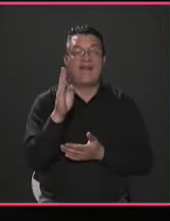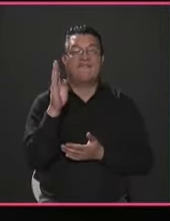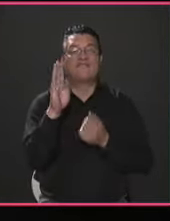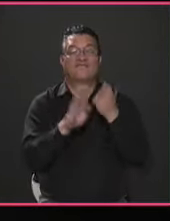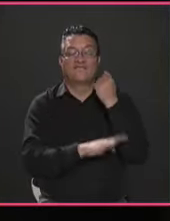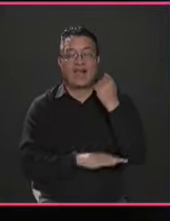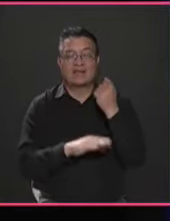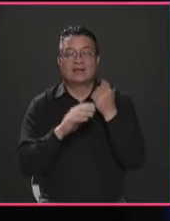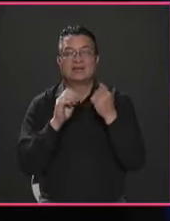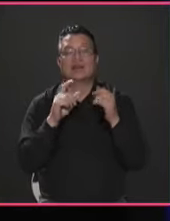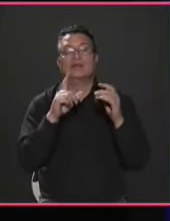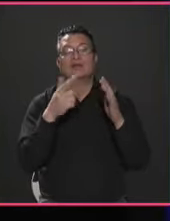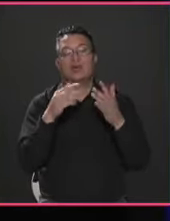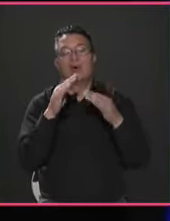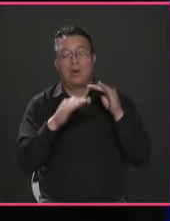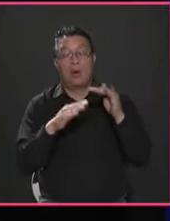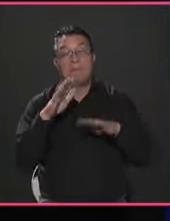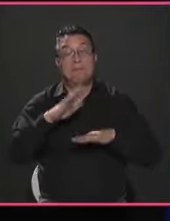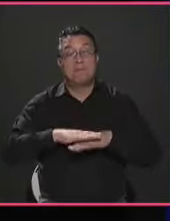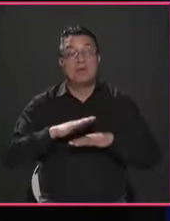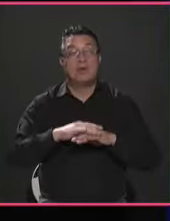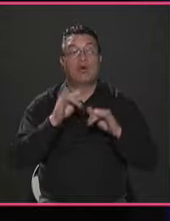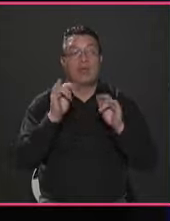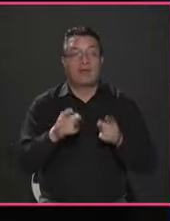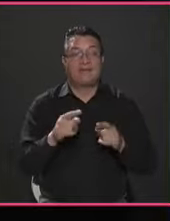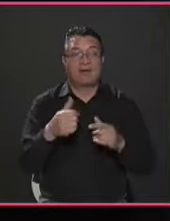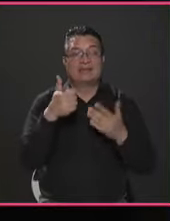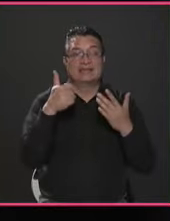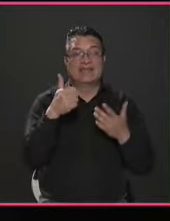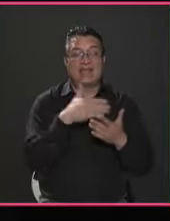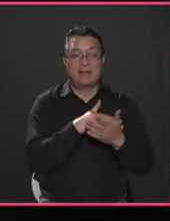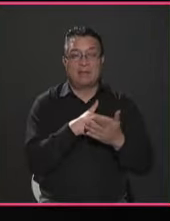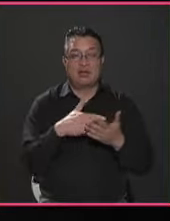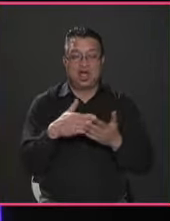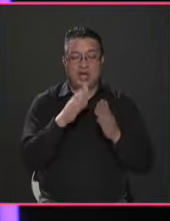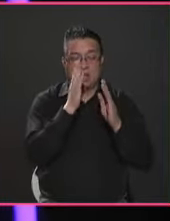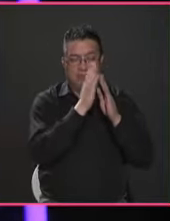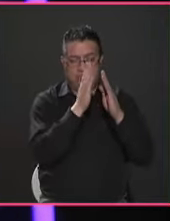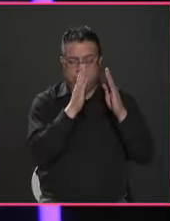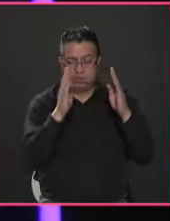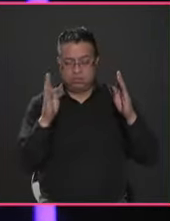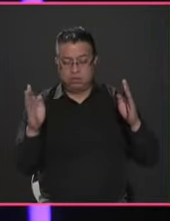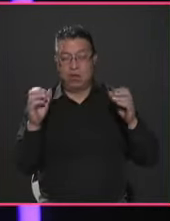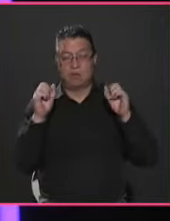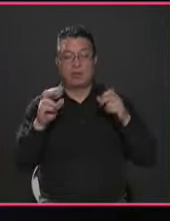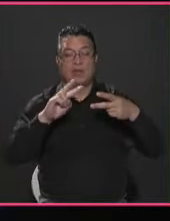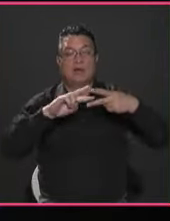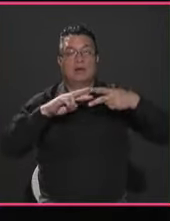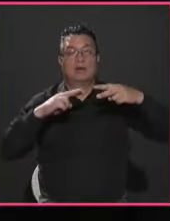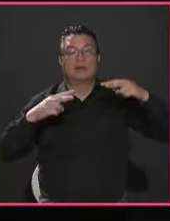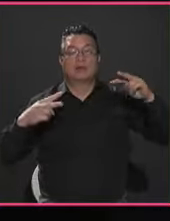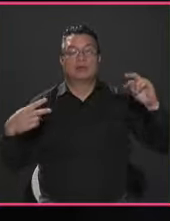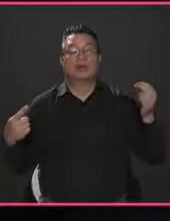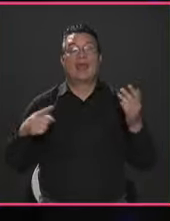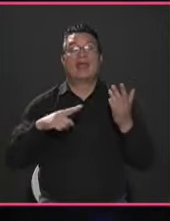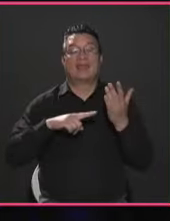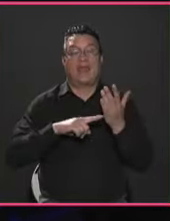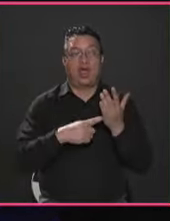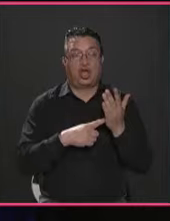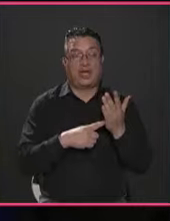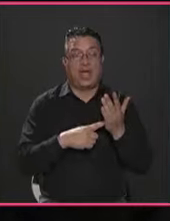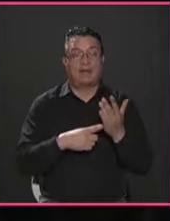vez por lo cual por lo bajo tuvieron que hacer 6 millones de secuenciacion para poder hacer el genoma humano con esta